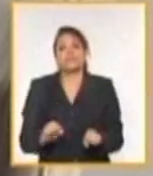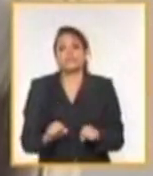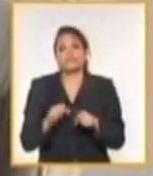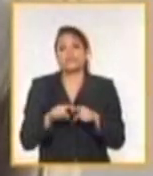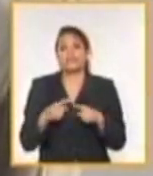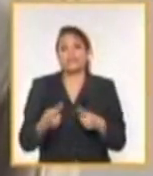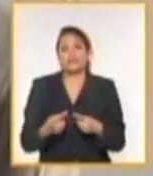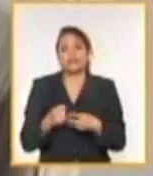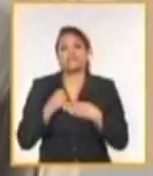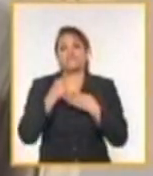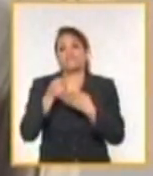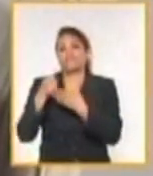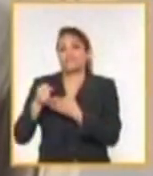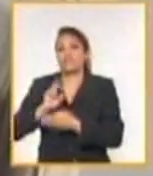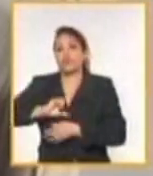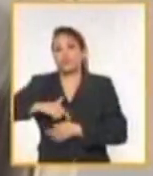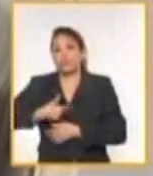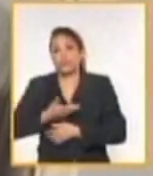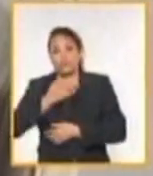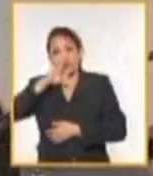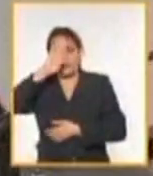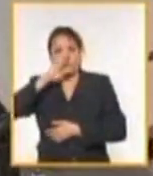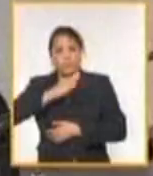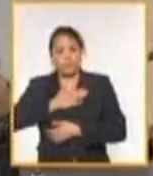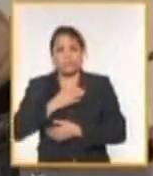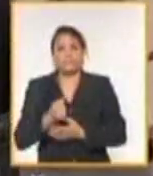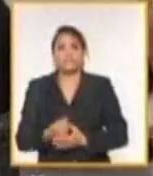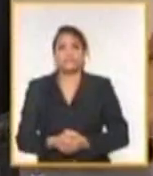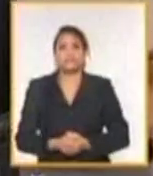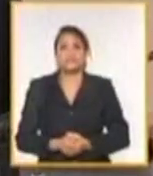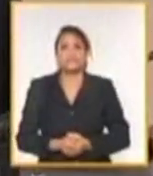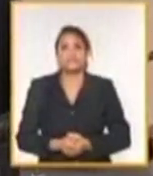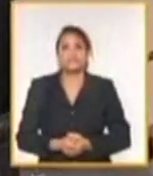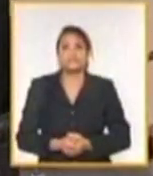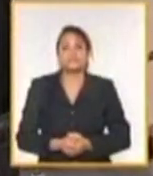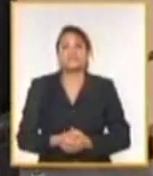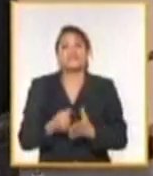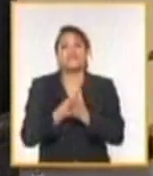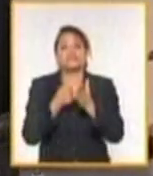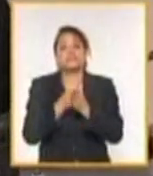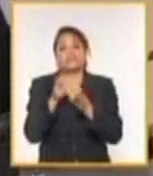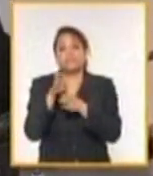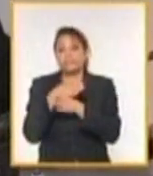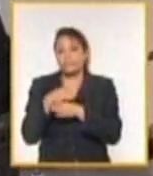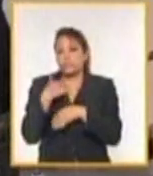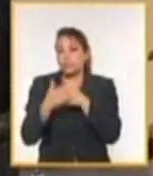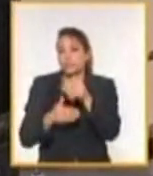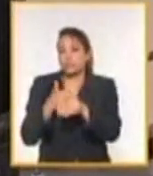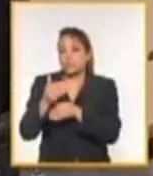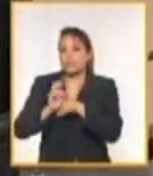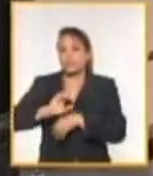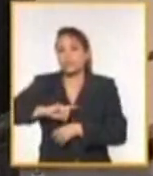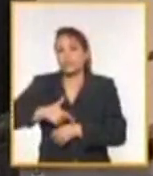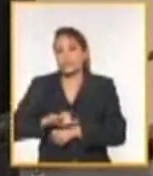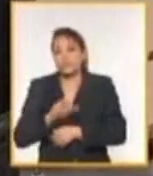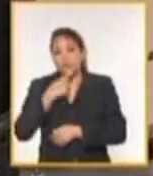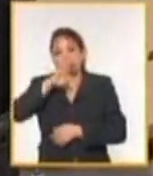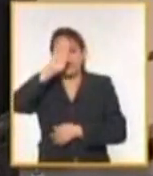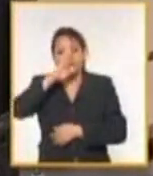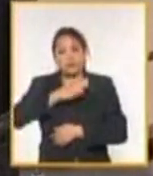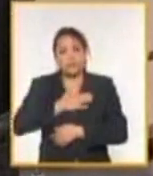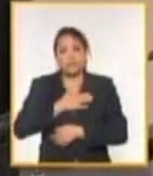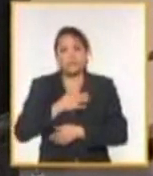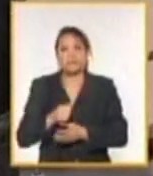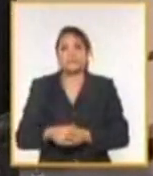de aportar a la cultura nacional, ¿no? Enfrentó esa diversidad y esa complejidad, claro, de los procesos culturales del país, le dio otra